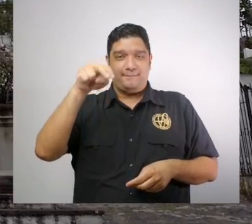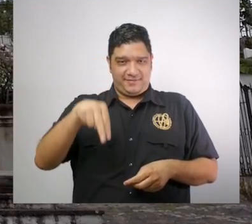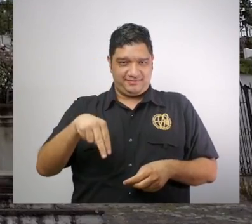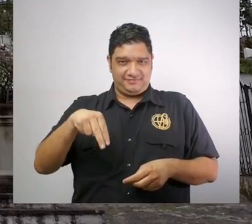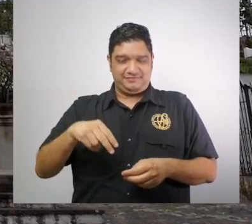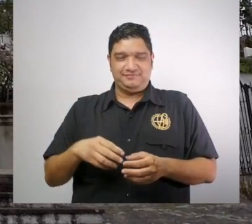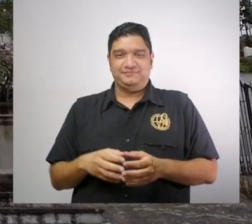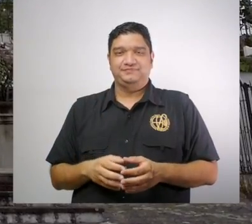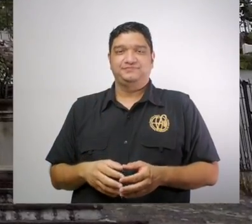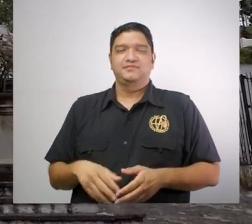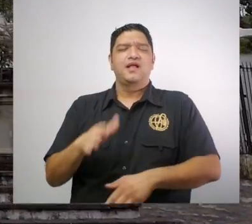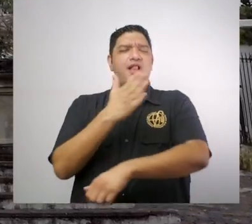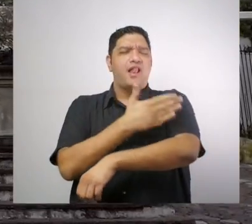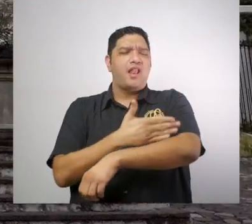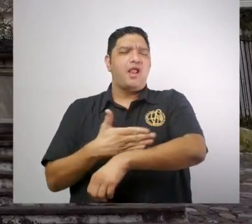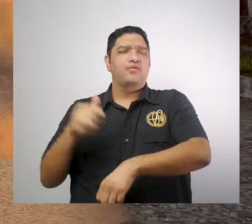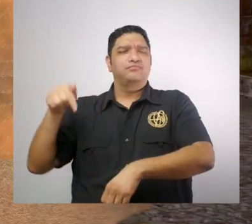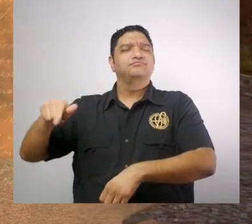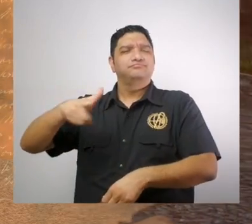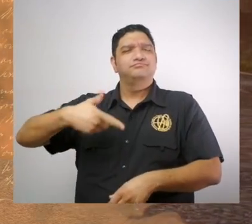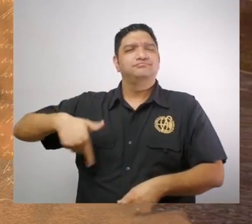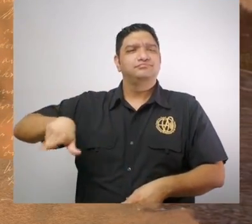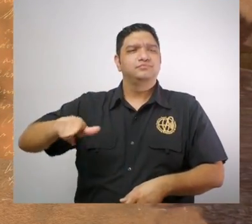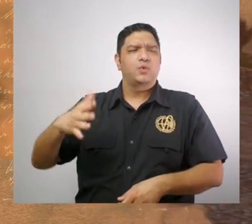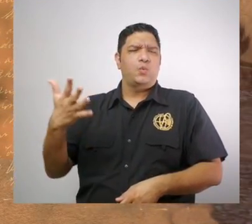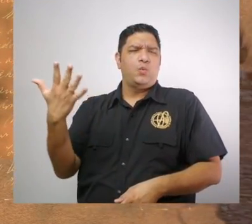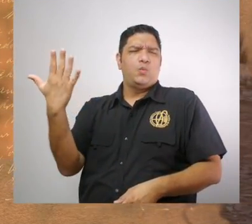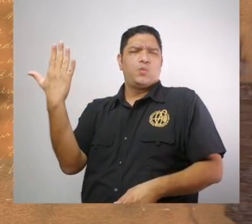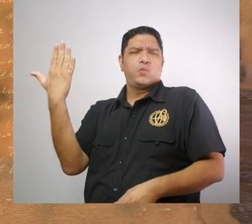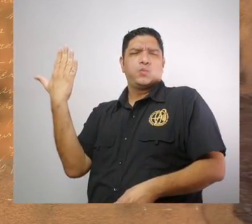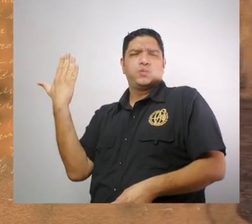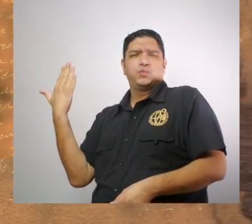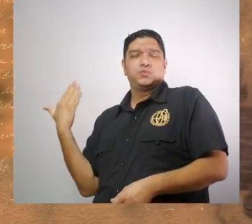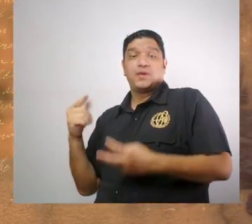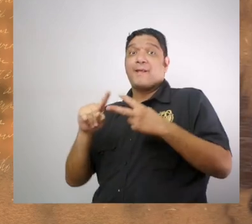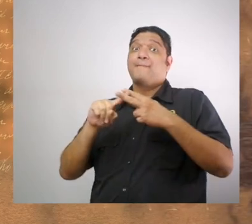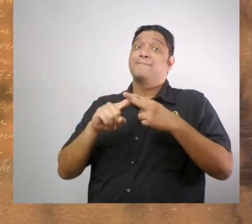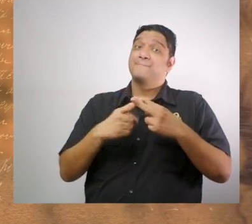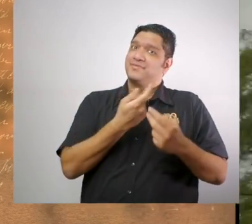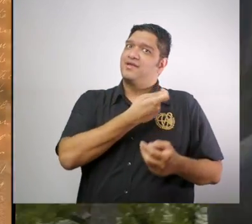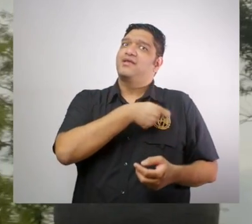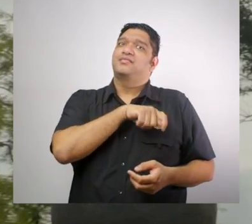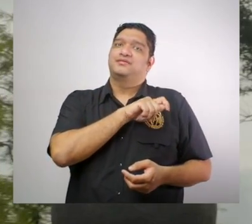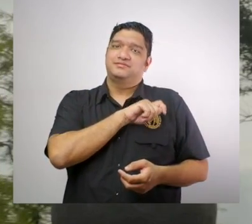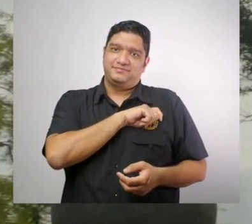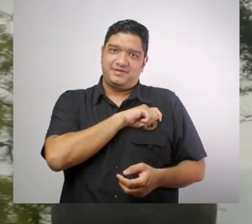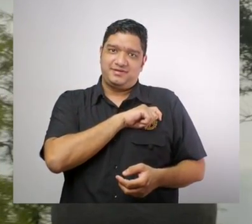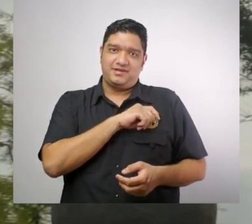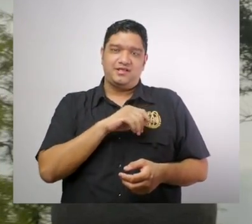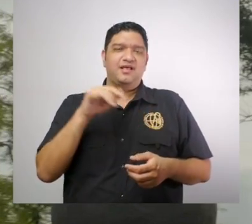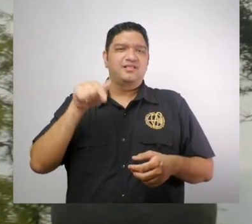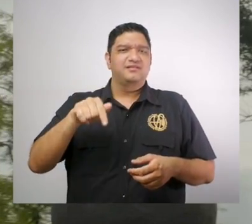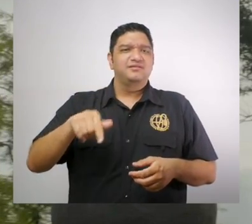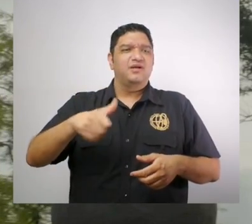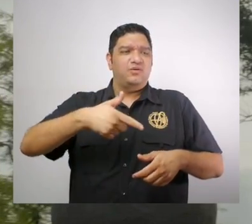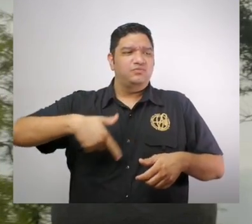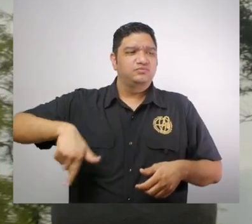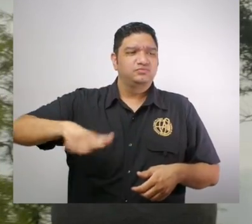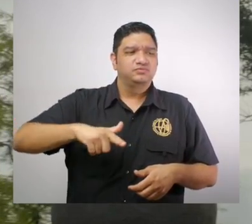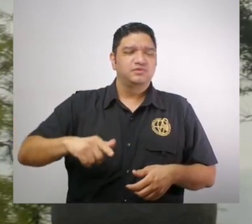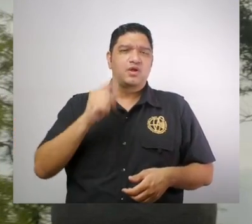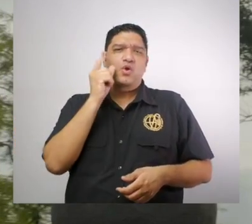Carmen. La historia de este lugar se remonta a Ávila, en España, donde Juan Corso, un